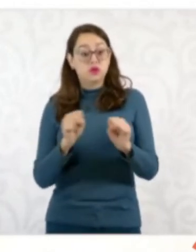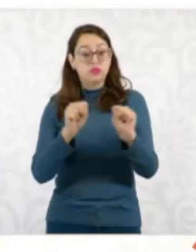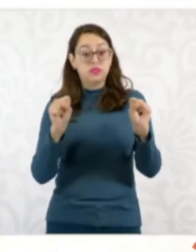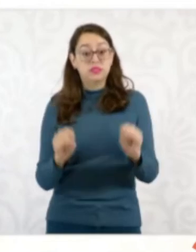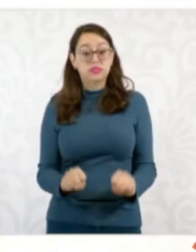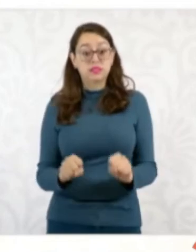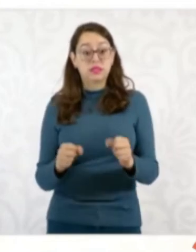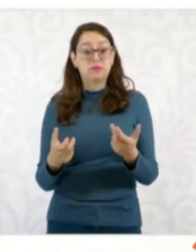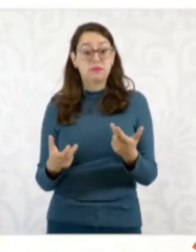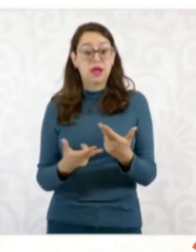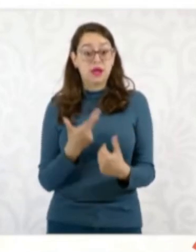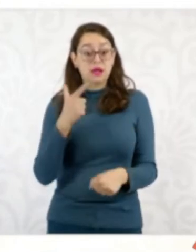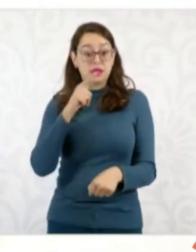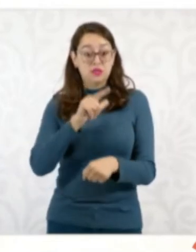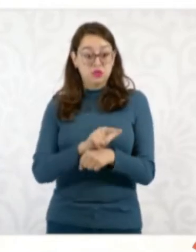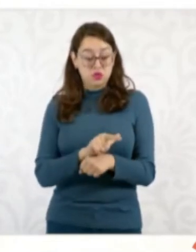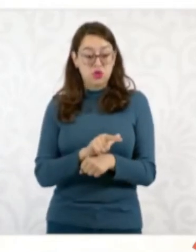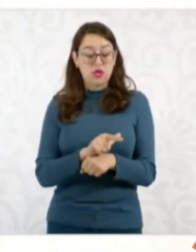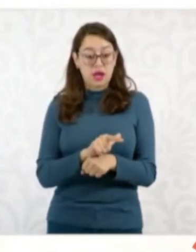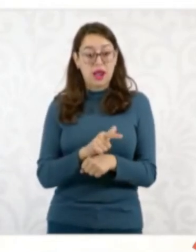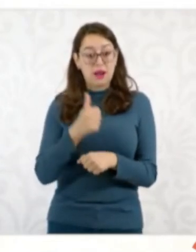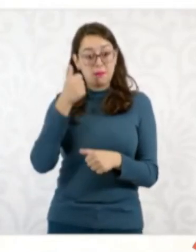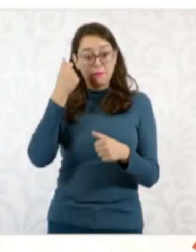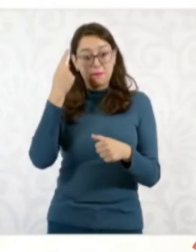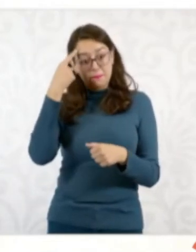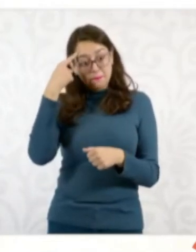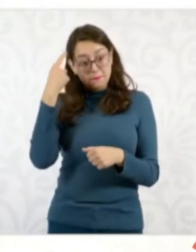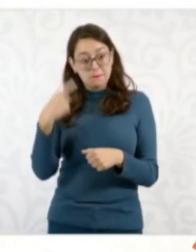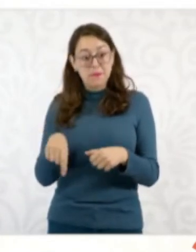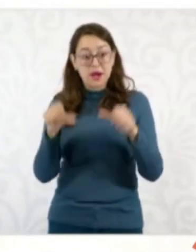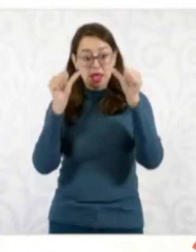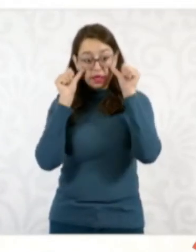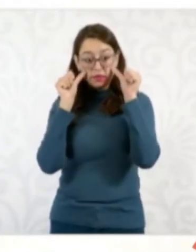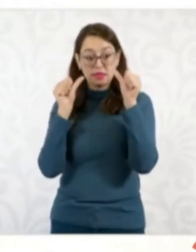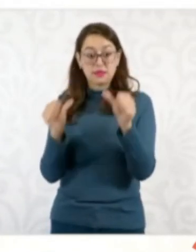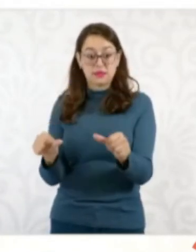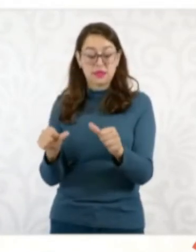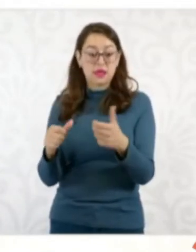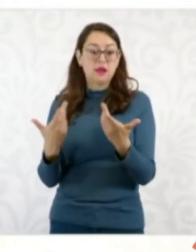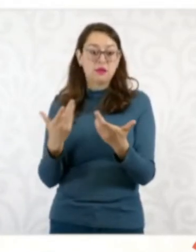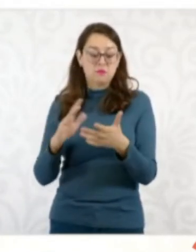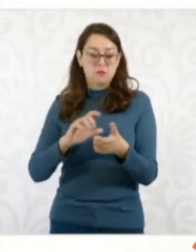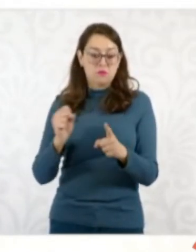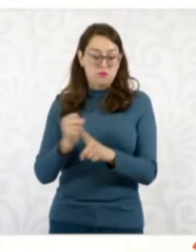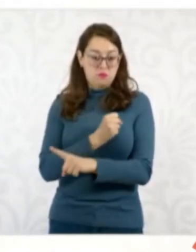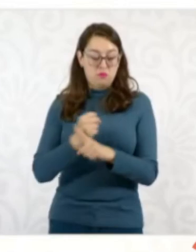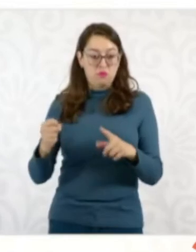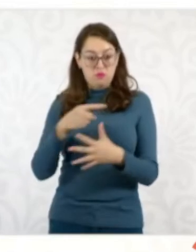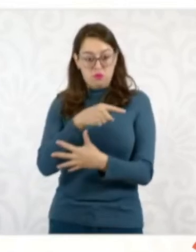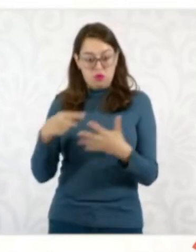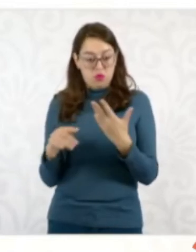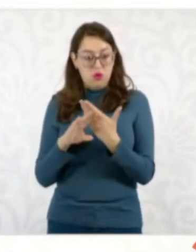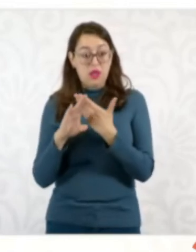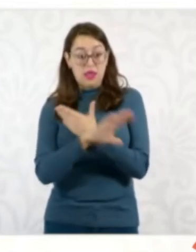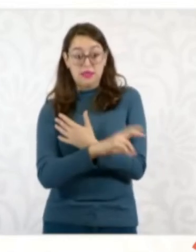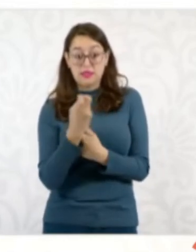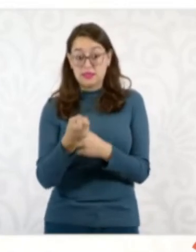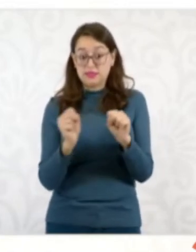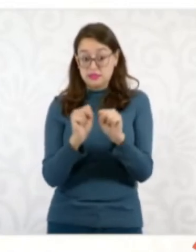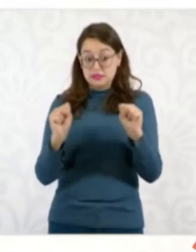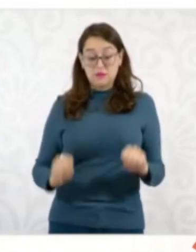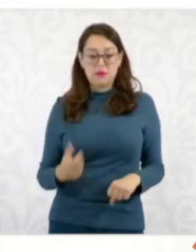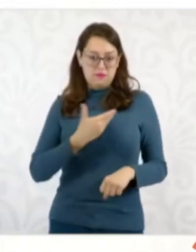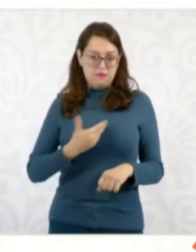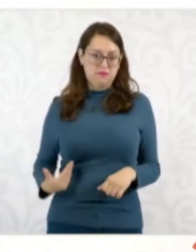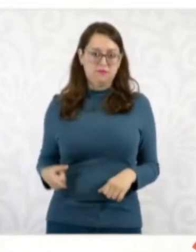Nacional para Prevenir, Atender, Sancionar y Erradicar la Violencia. Este Sistema Nacional está presidido por nuestra presidenta y en